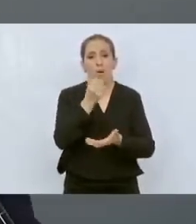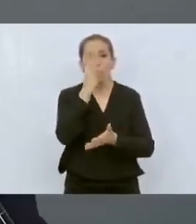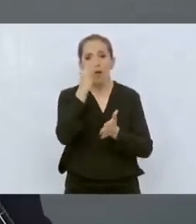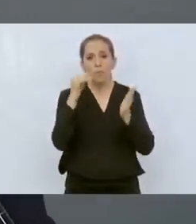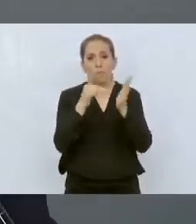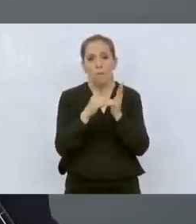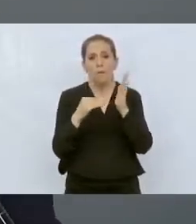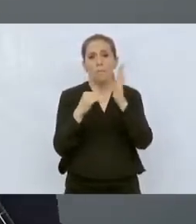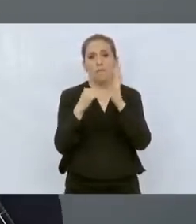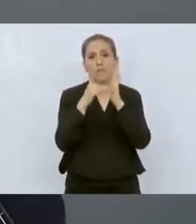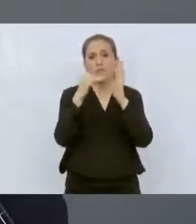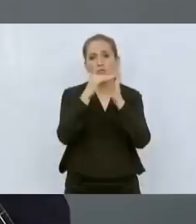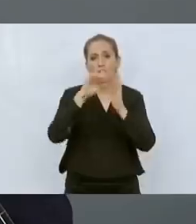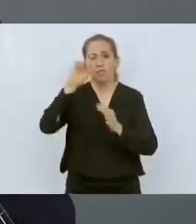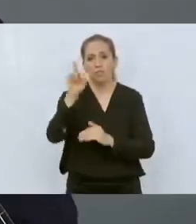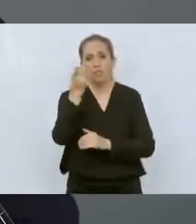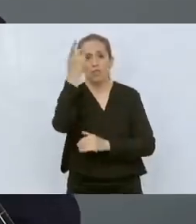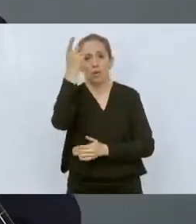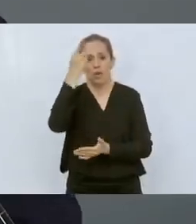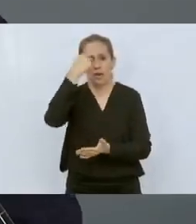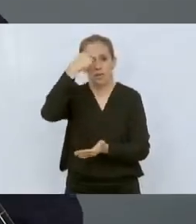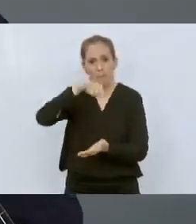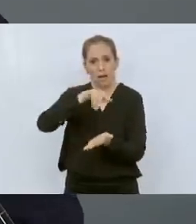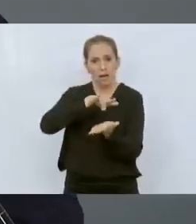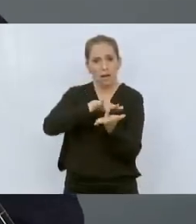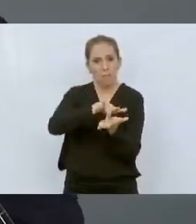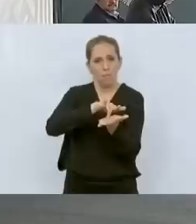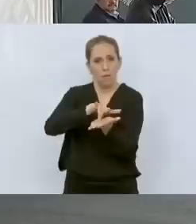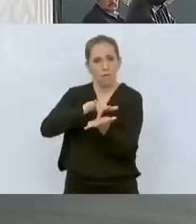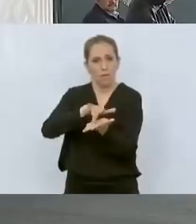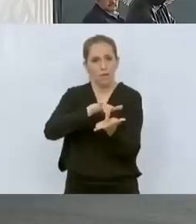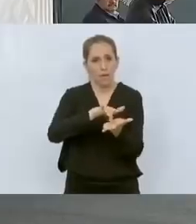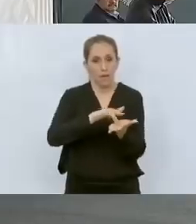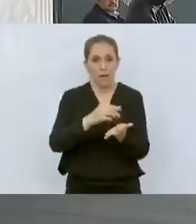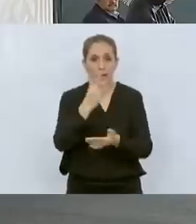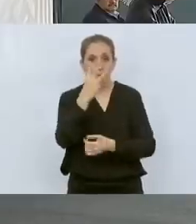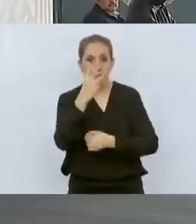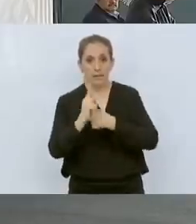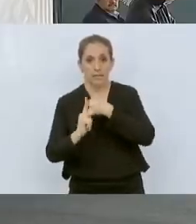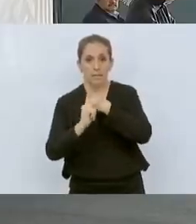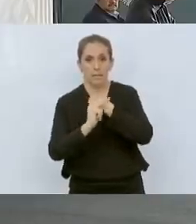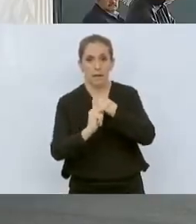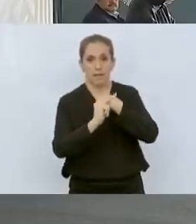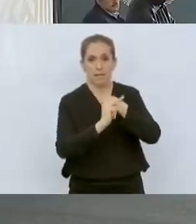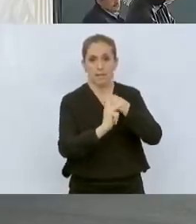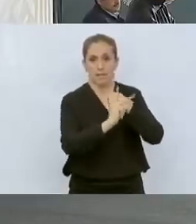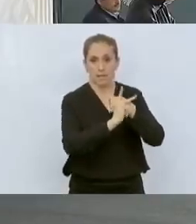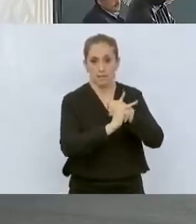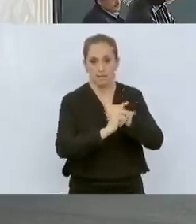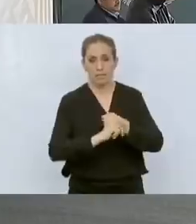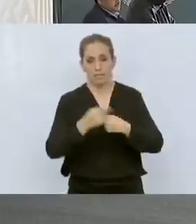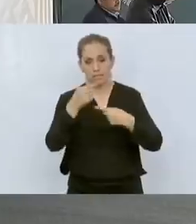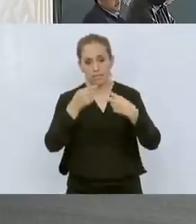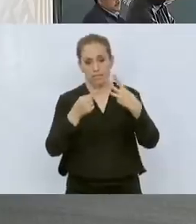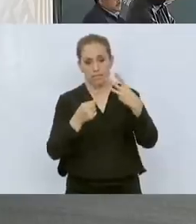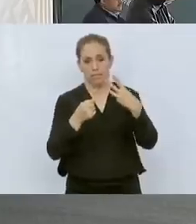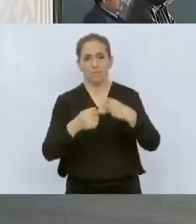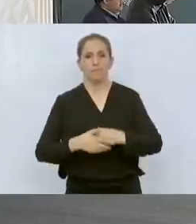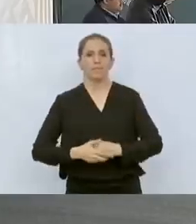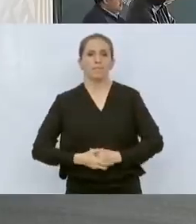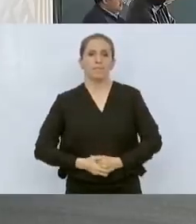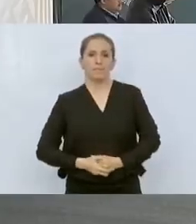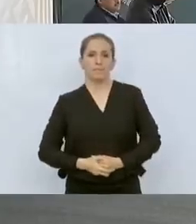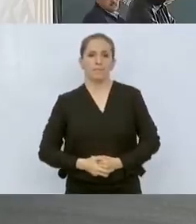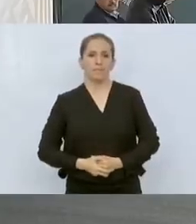a los tres países a los que hice referencia de